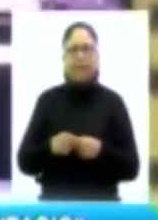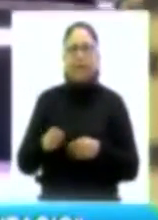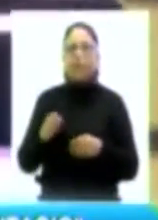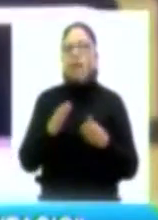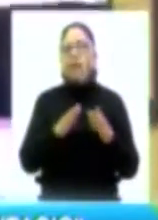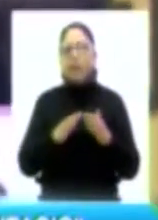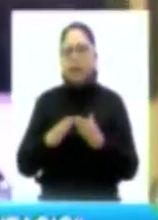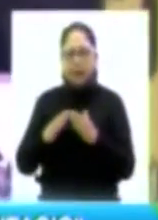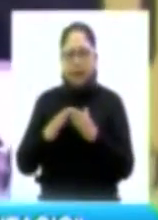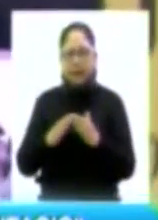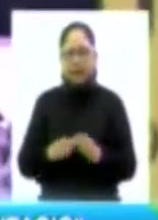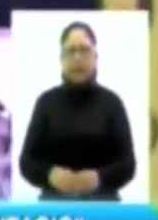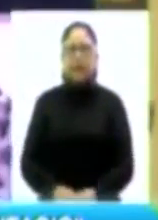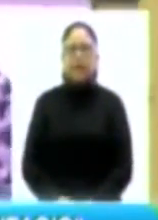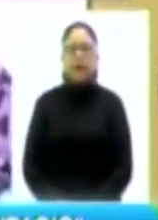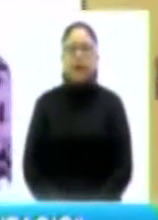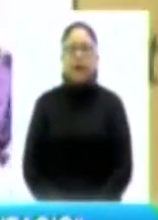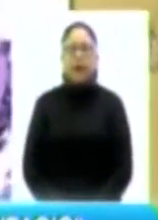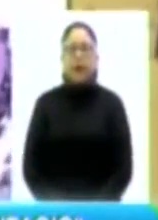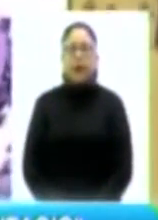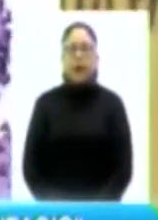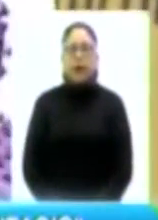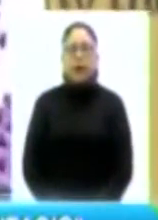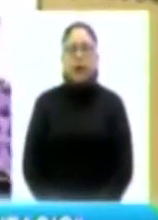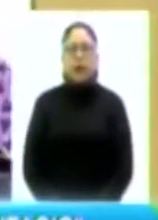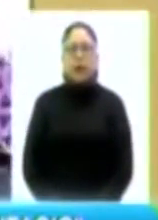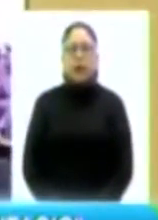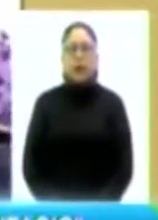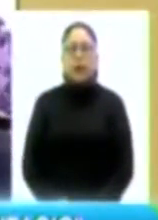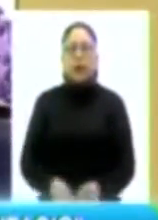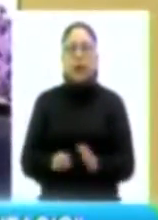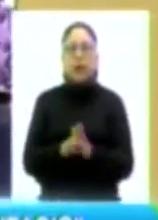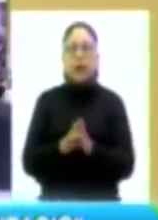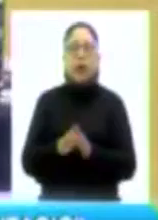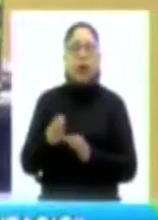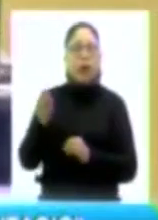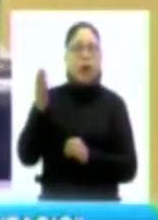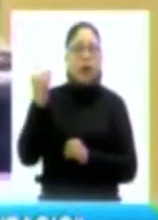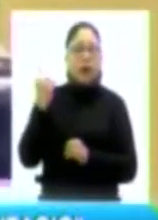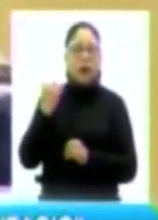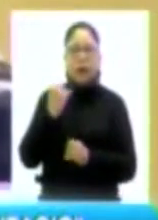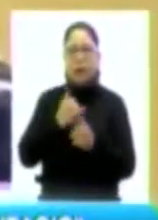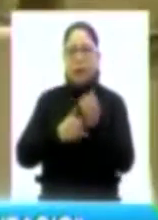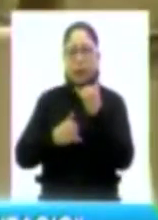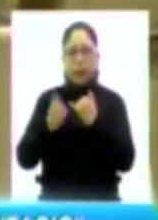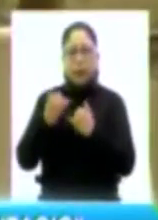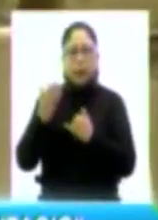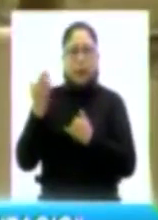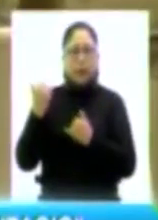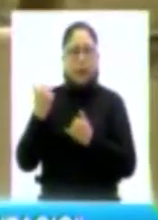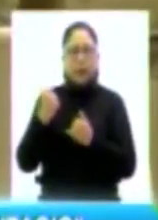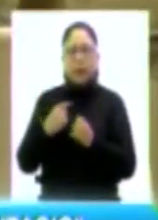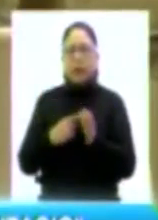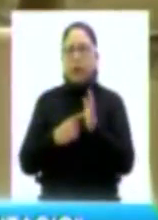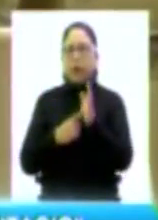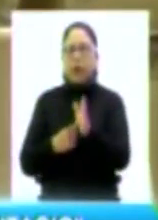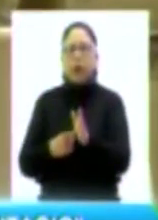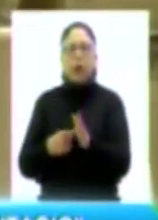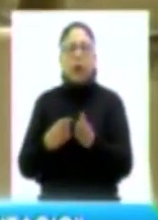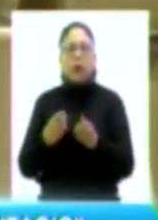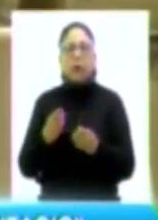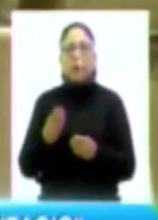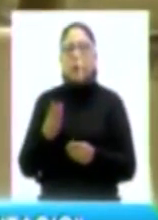población. Porque si en el pasado no se hacían tests, teníamos una muestra muy pequeña